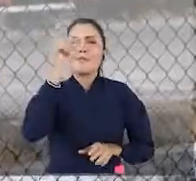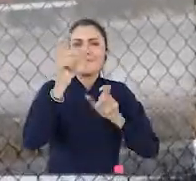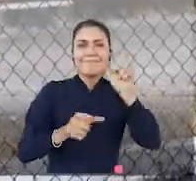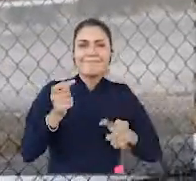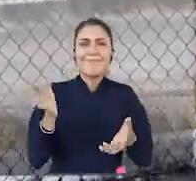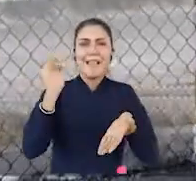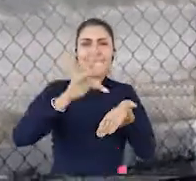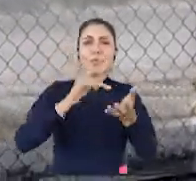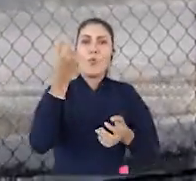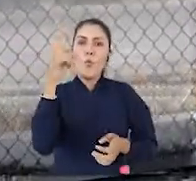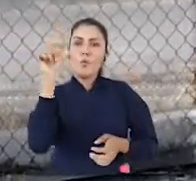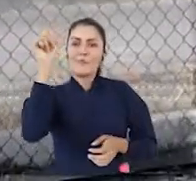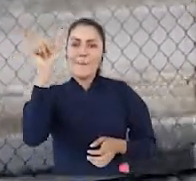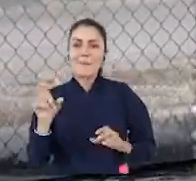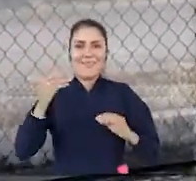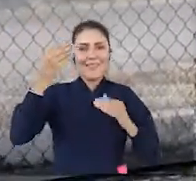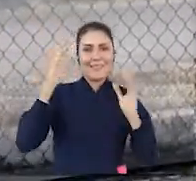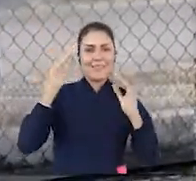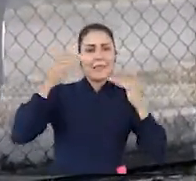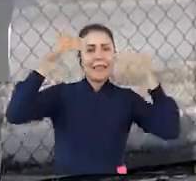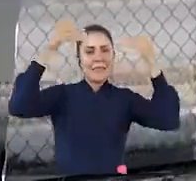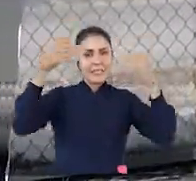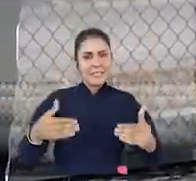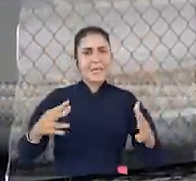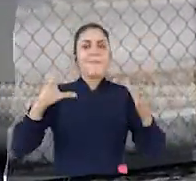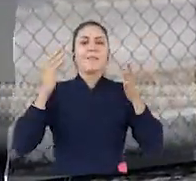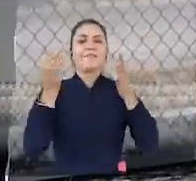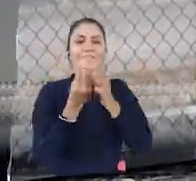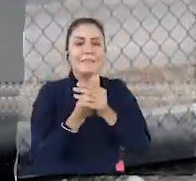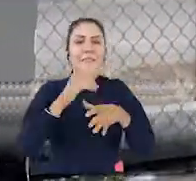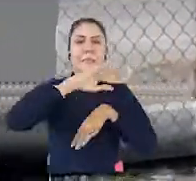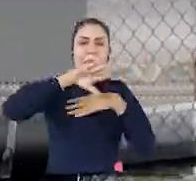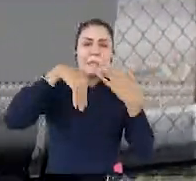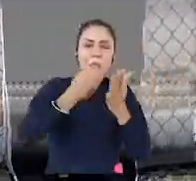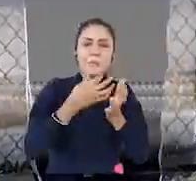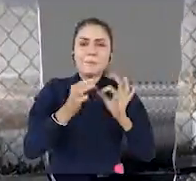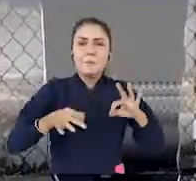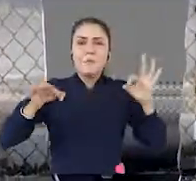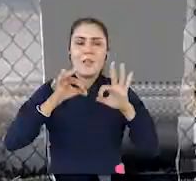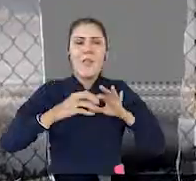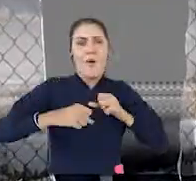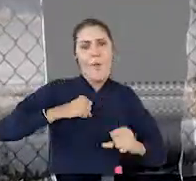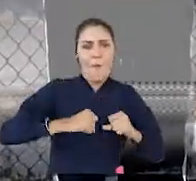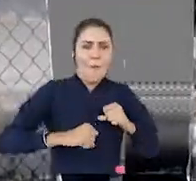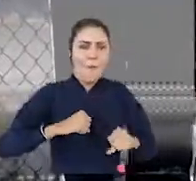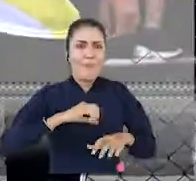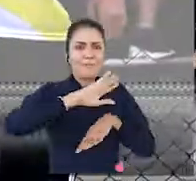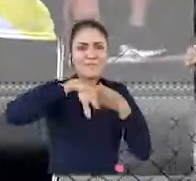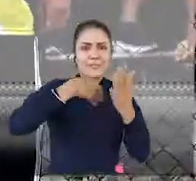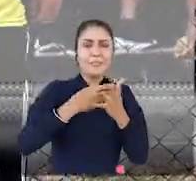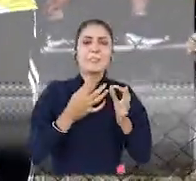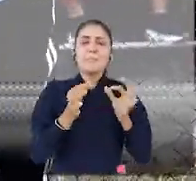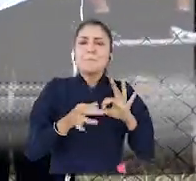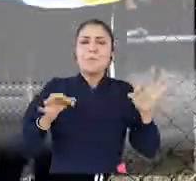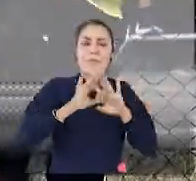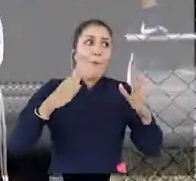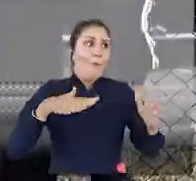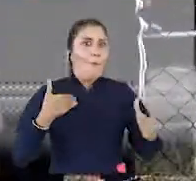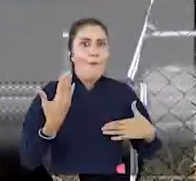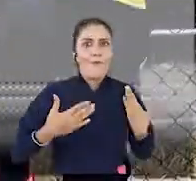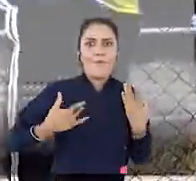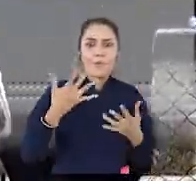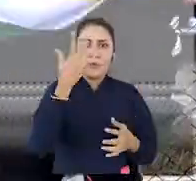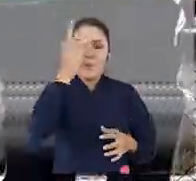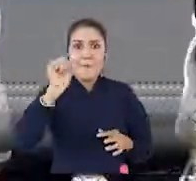participantes en los cuales van a participar en la disciplinas de atletismo y natación estamos muy felices como escuela deportiva del municipio en